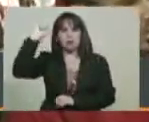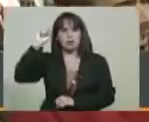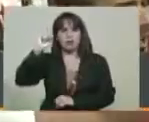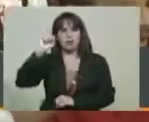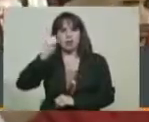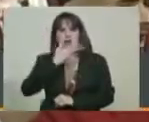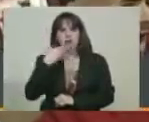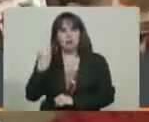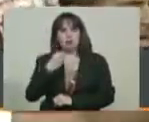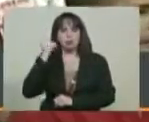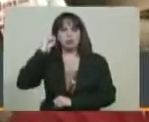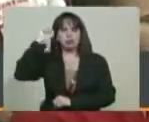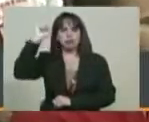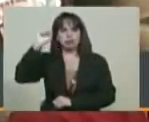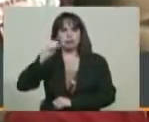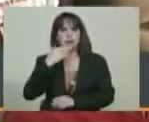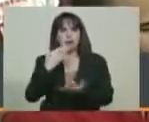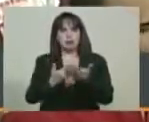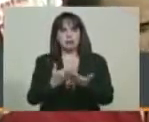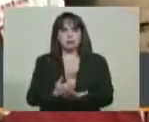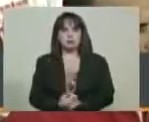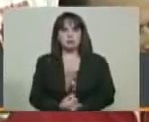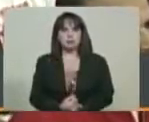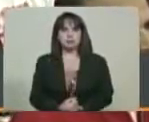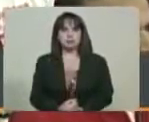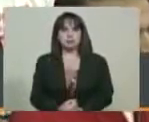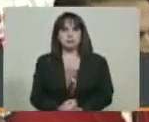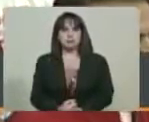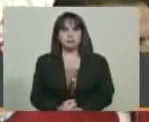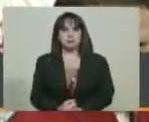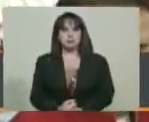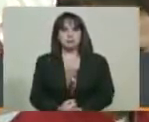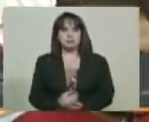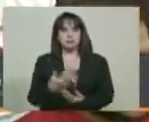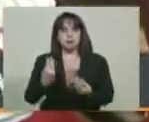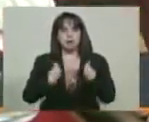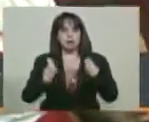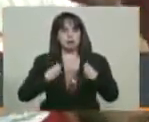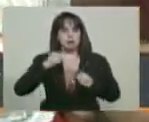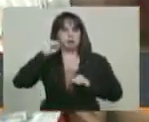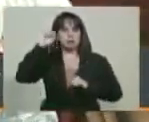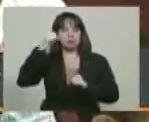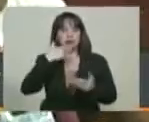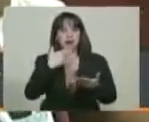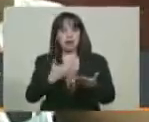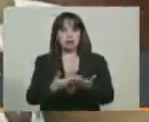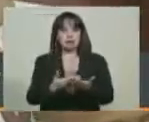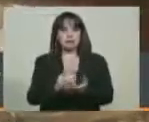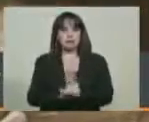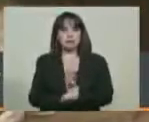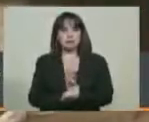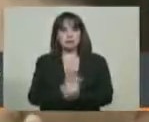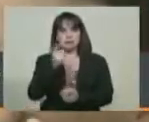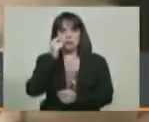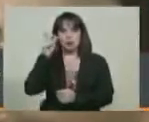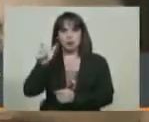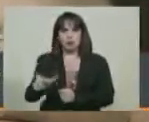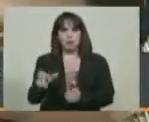juventud! Gracias. ¡Que viva! Gracias, Geraldo.